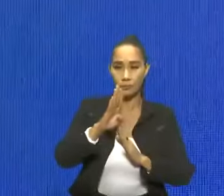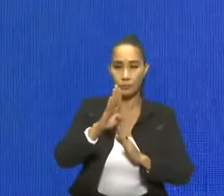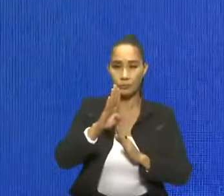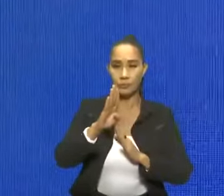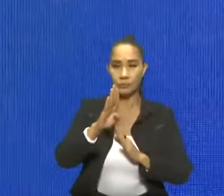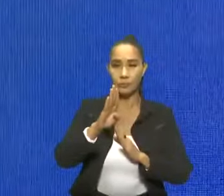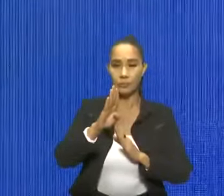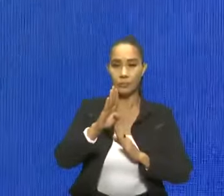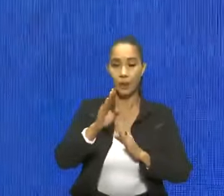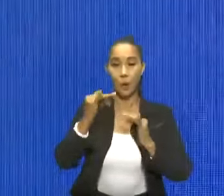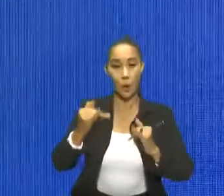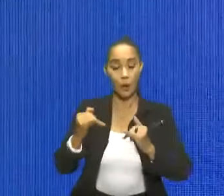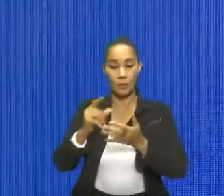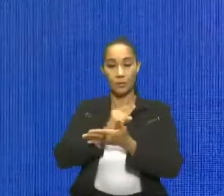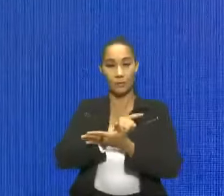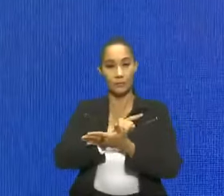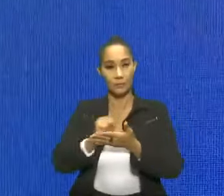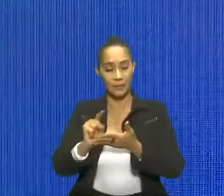esta la semanal